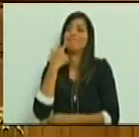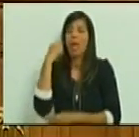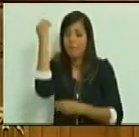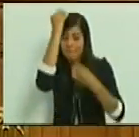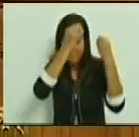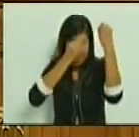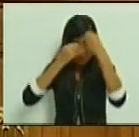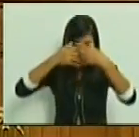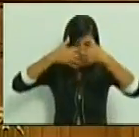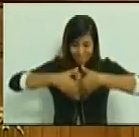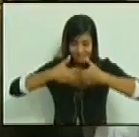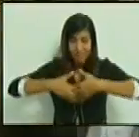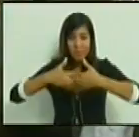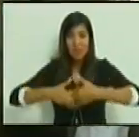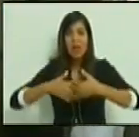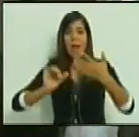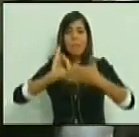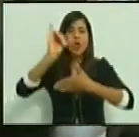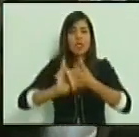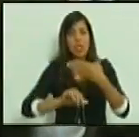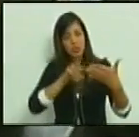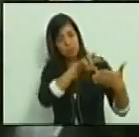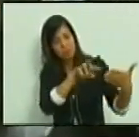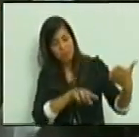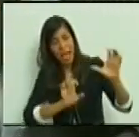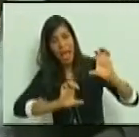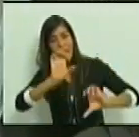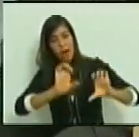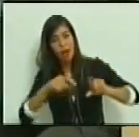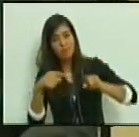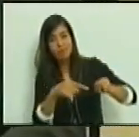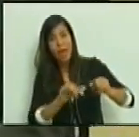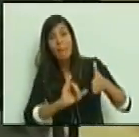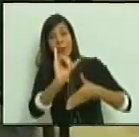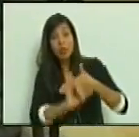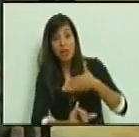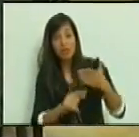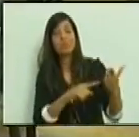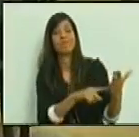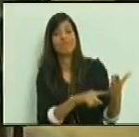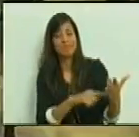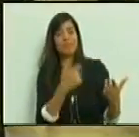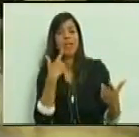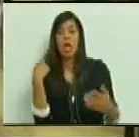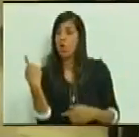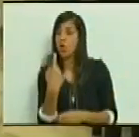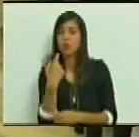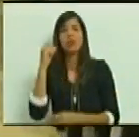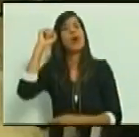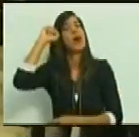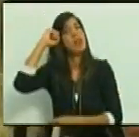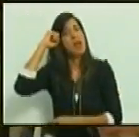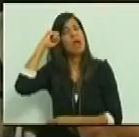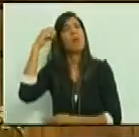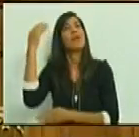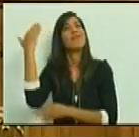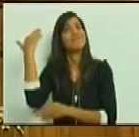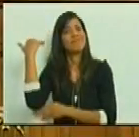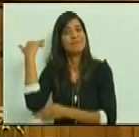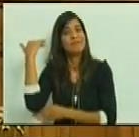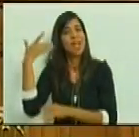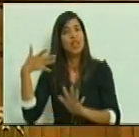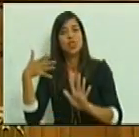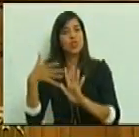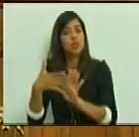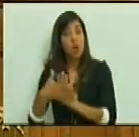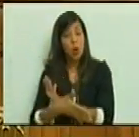y naturaleza de nuestro proyecto y que nos obligan también a traer aquellos recuerdos que en el marco de